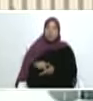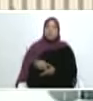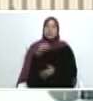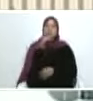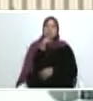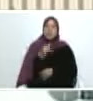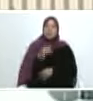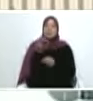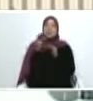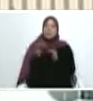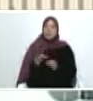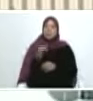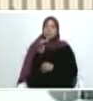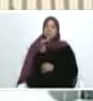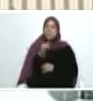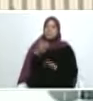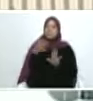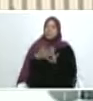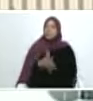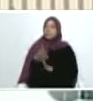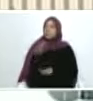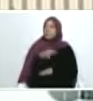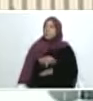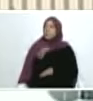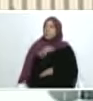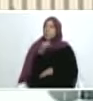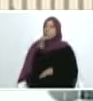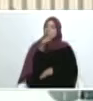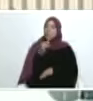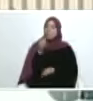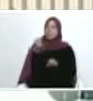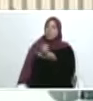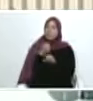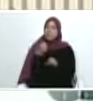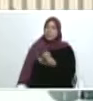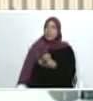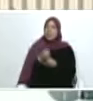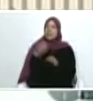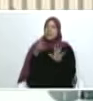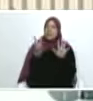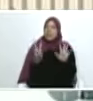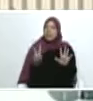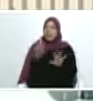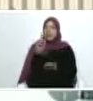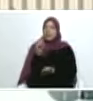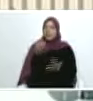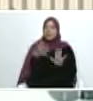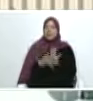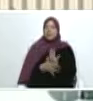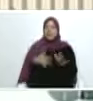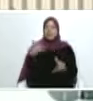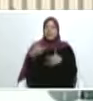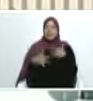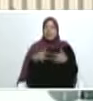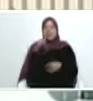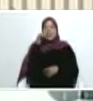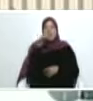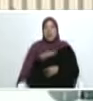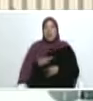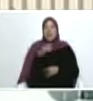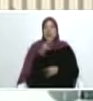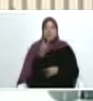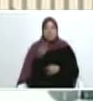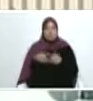en el camino correcto. Y el camino correcto es construir con el pueblo las 7T rumbo al 2030. Solo